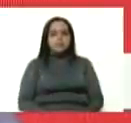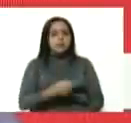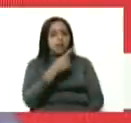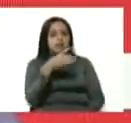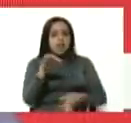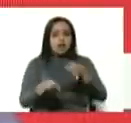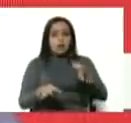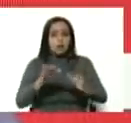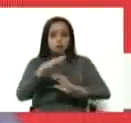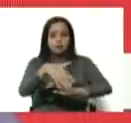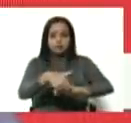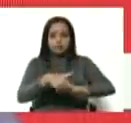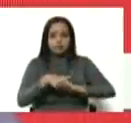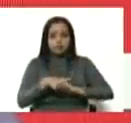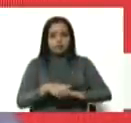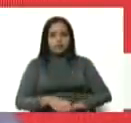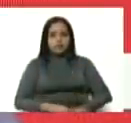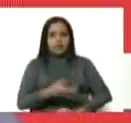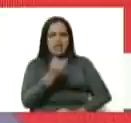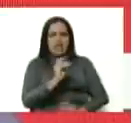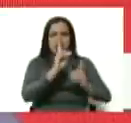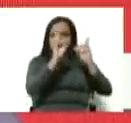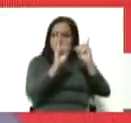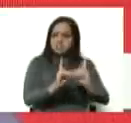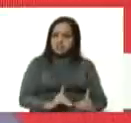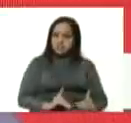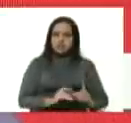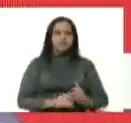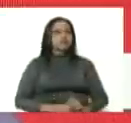de primera instancia ha decidido